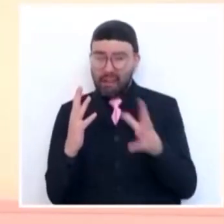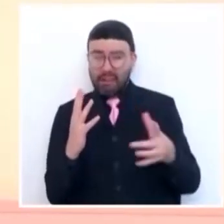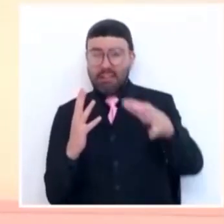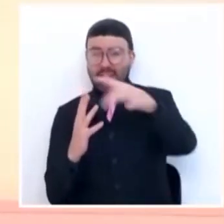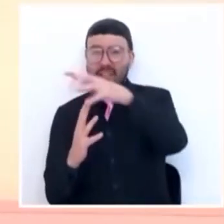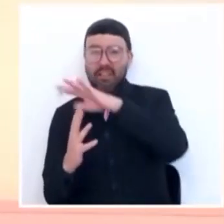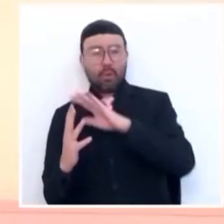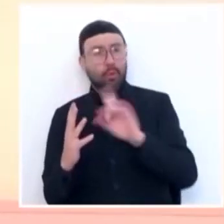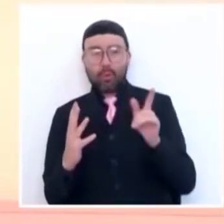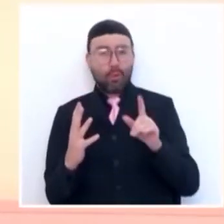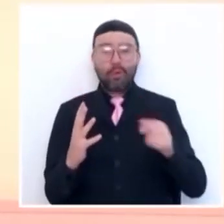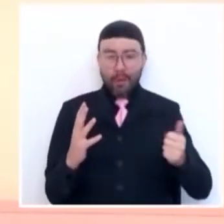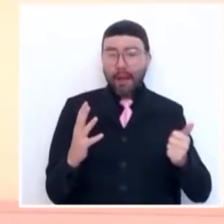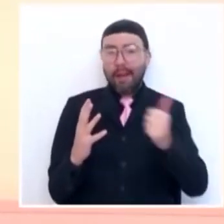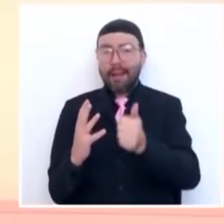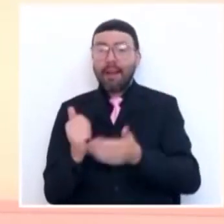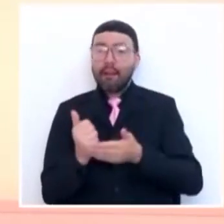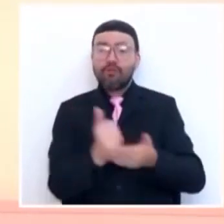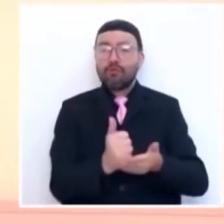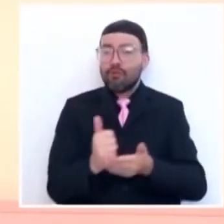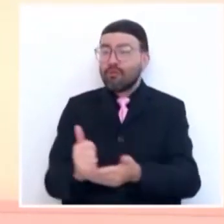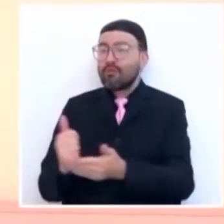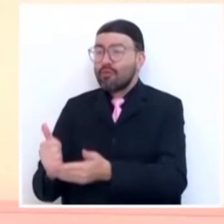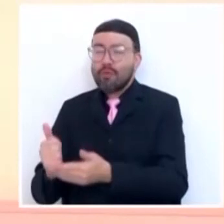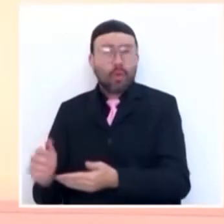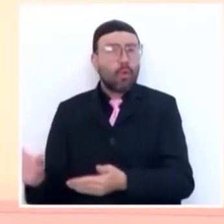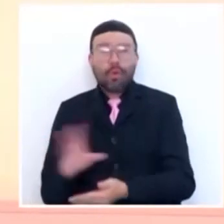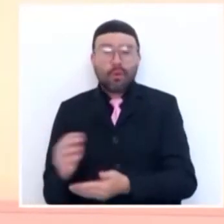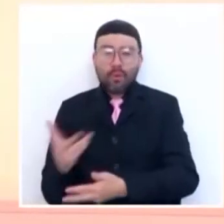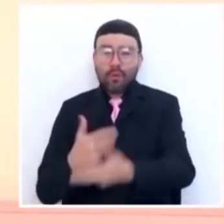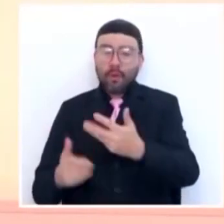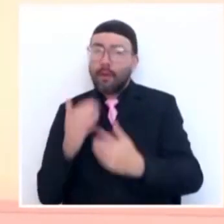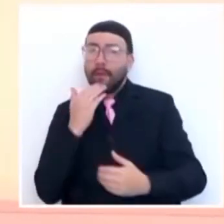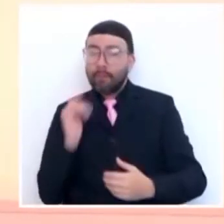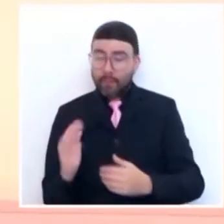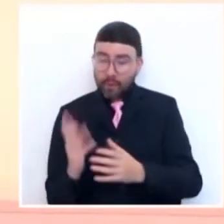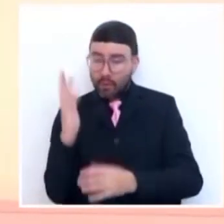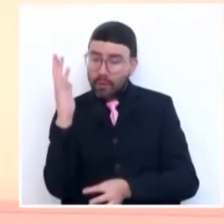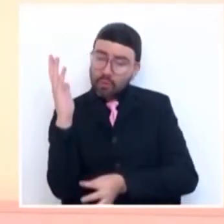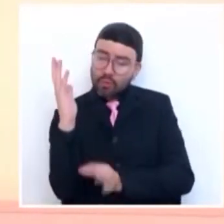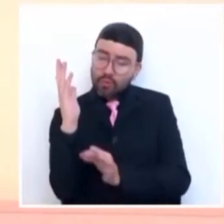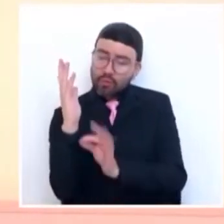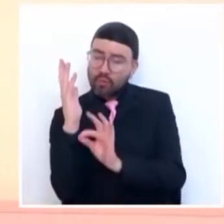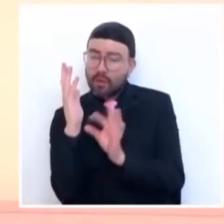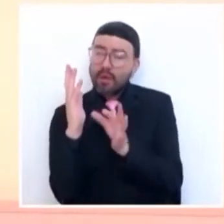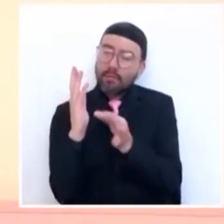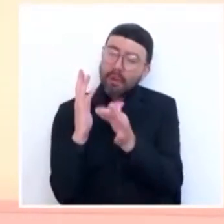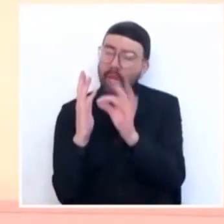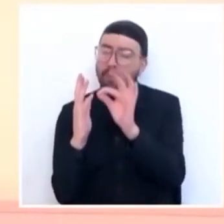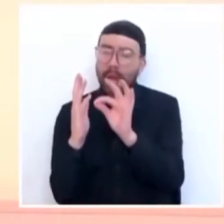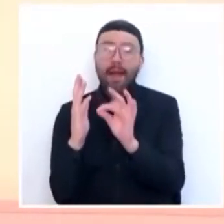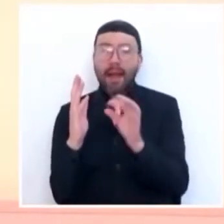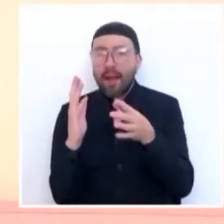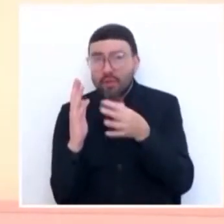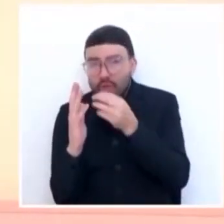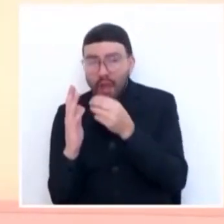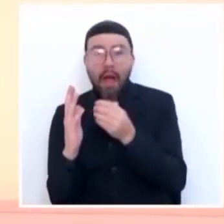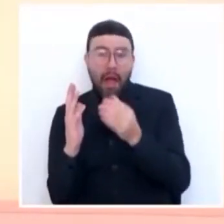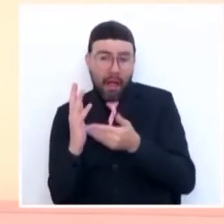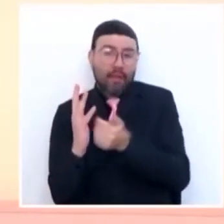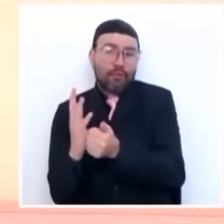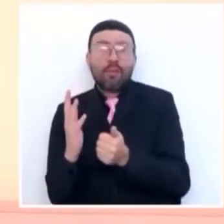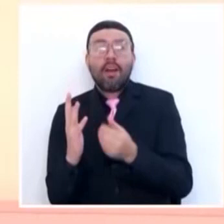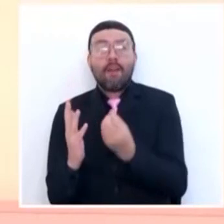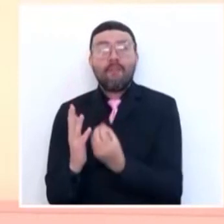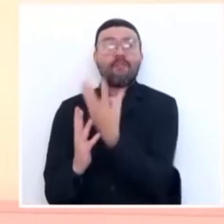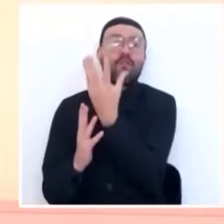está poniendo su parte, porque también la hormiguita que le come algunas hojitas la está podando y la ayuda a florecer,